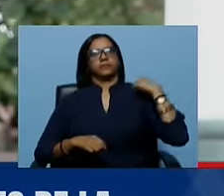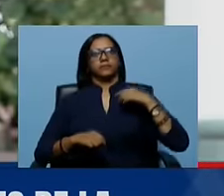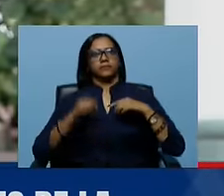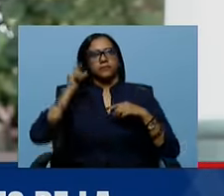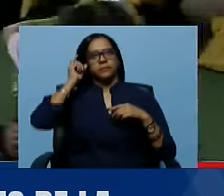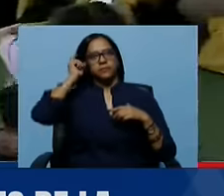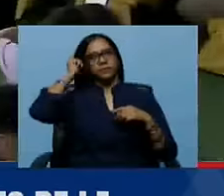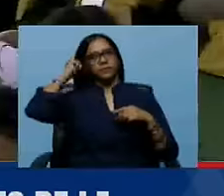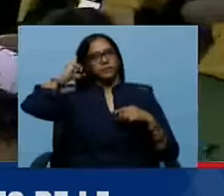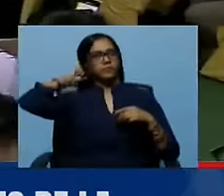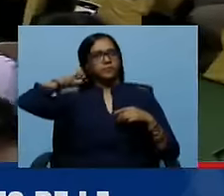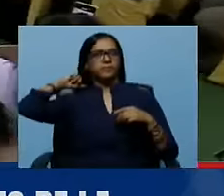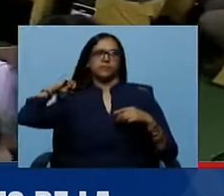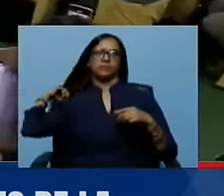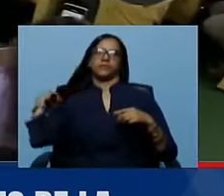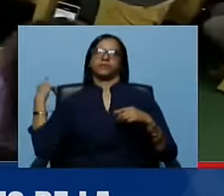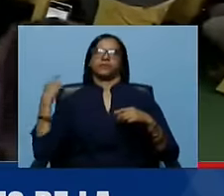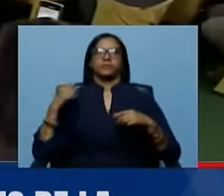Y